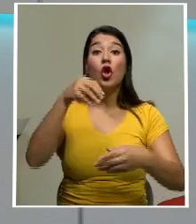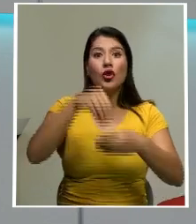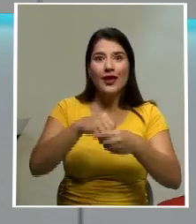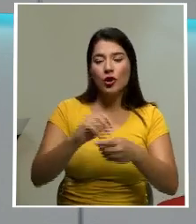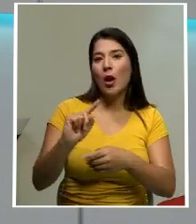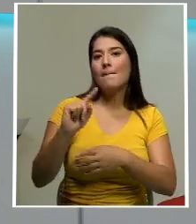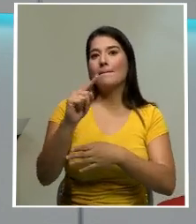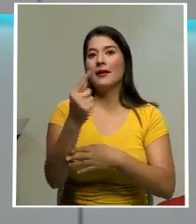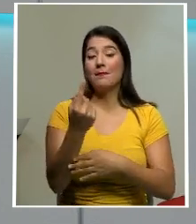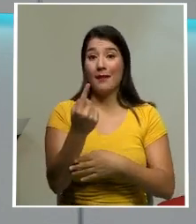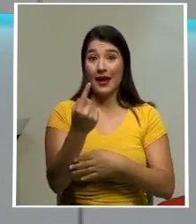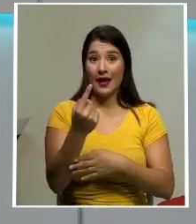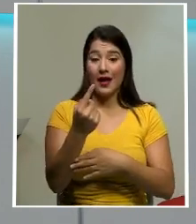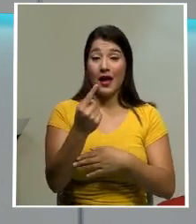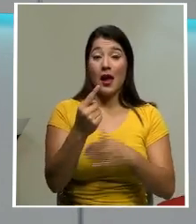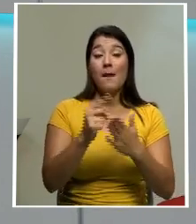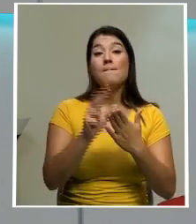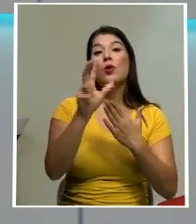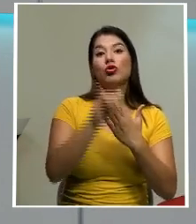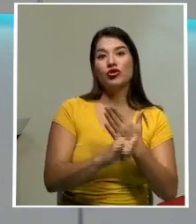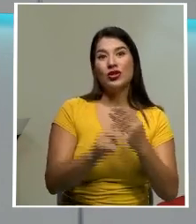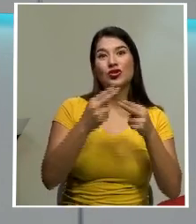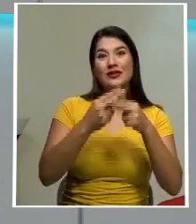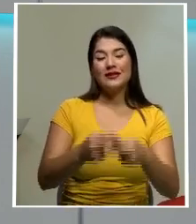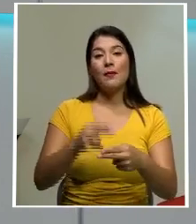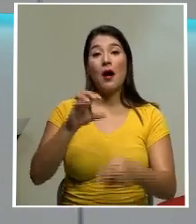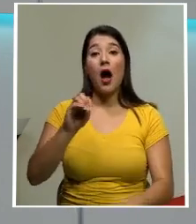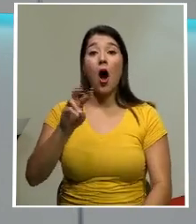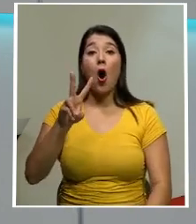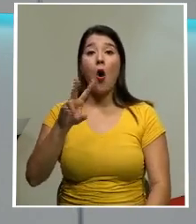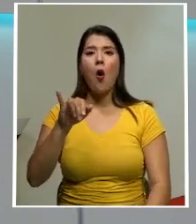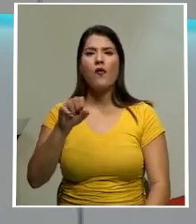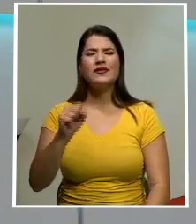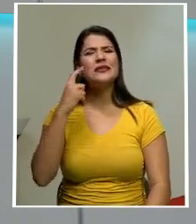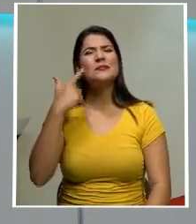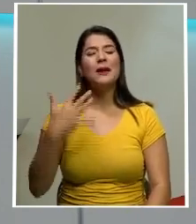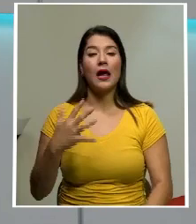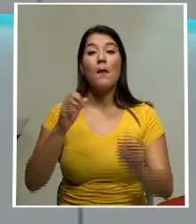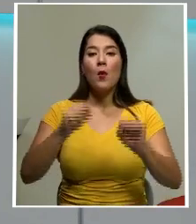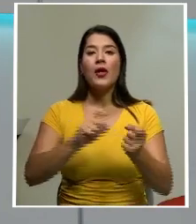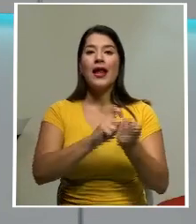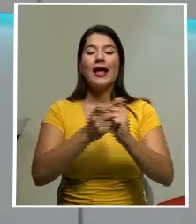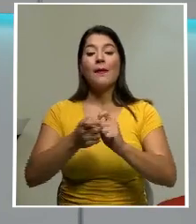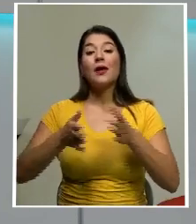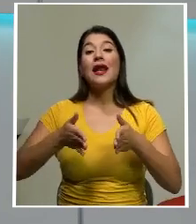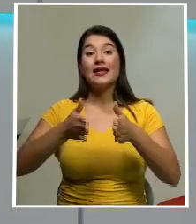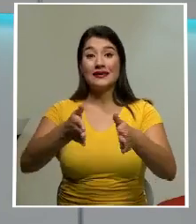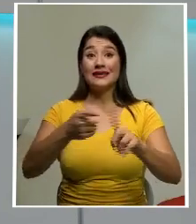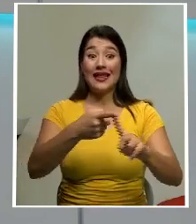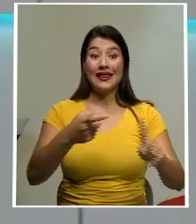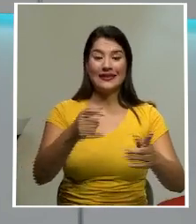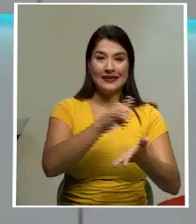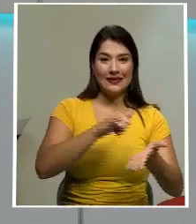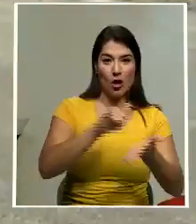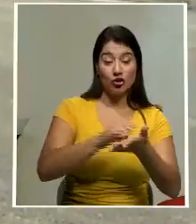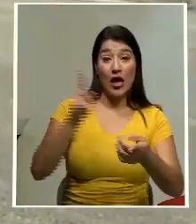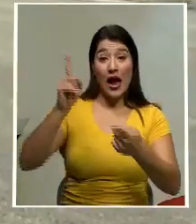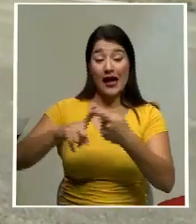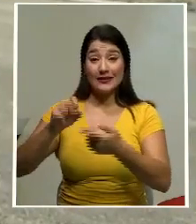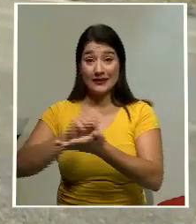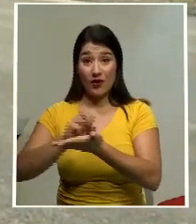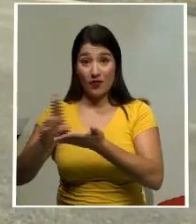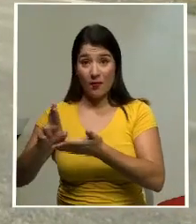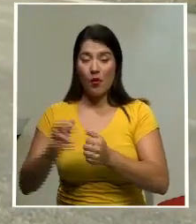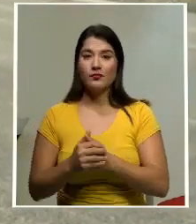obras impostergables conocidas como OBIS. Esto para la modernización de la carretera San José-San Ramón. La